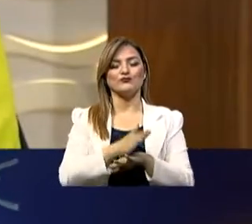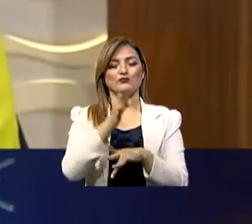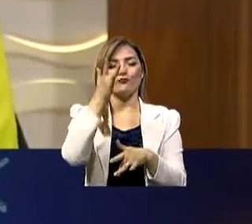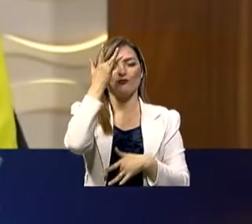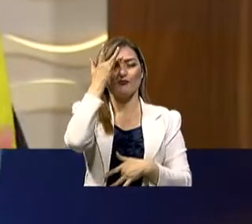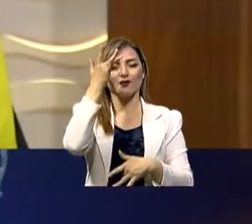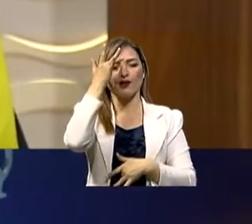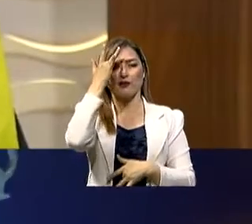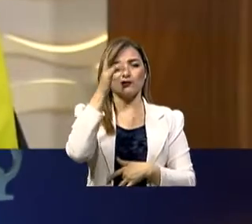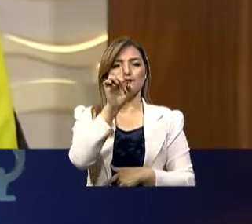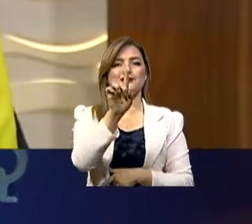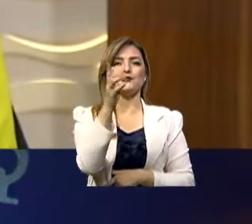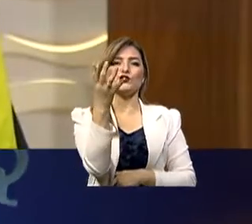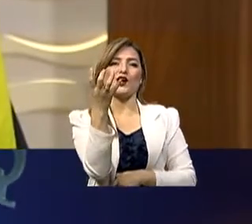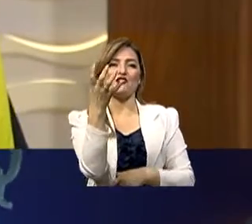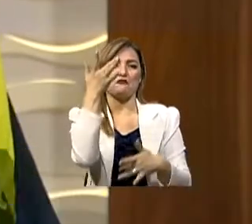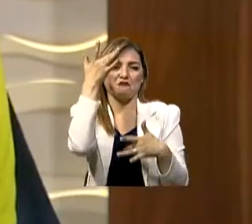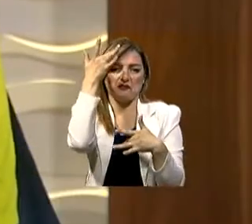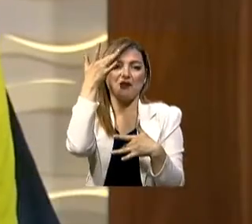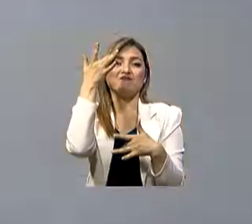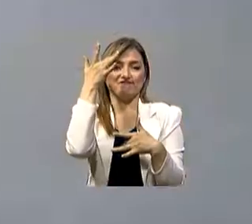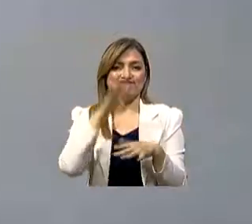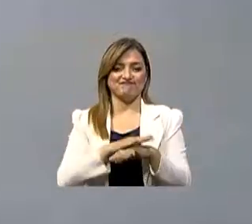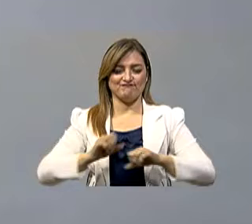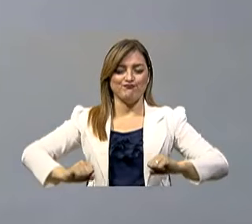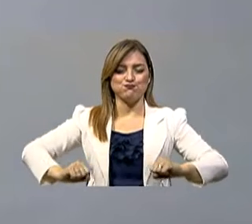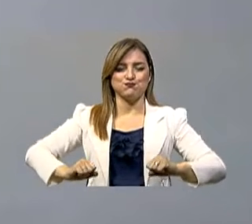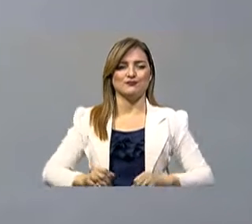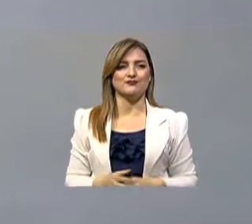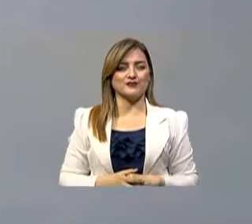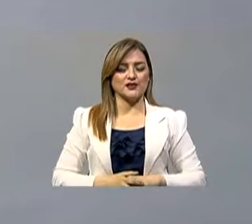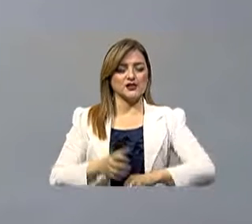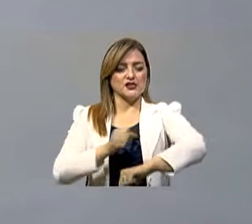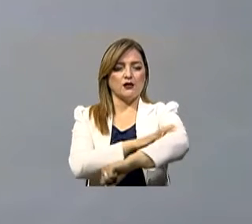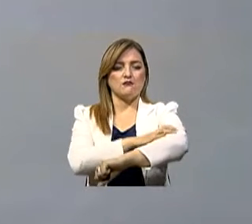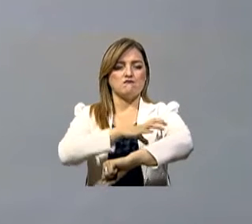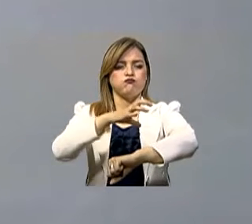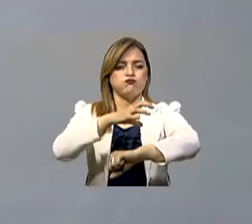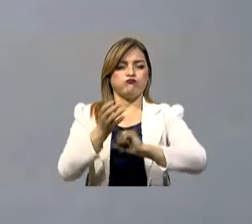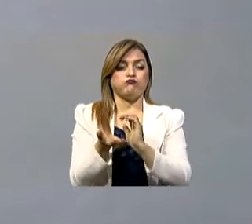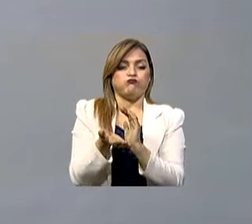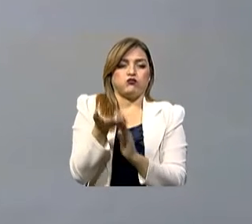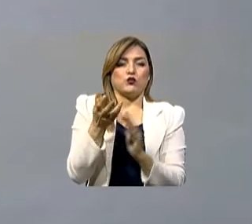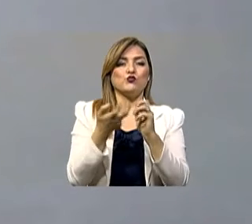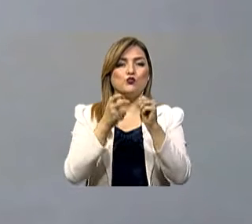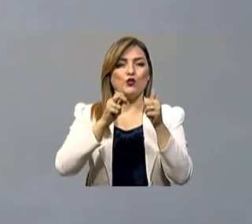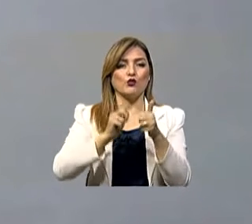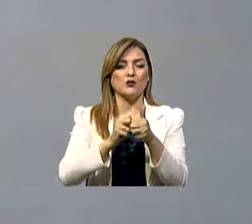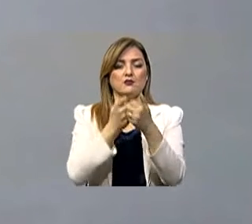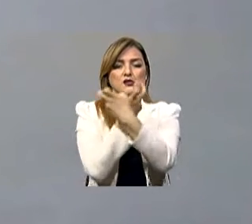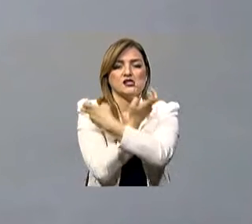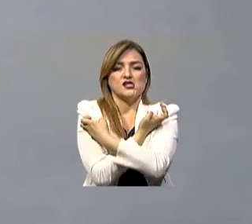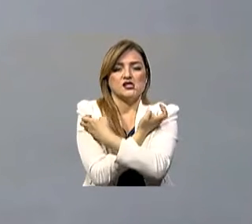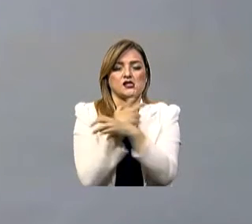unas 114 115 enfermedades como hipertensión arterial problemas osteoarticulares